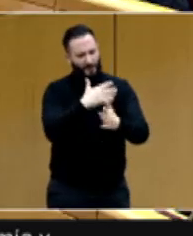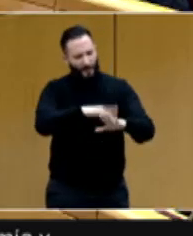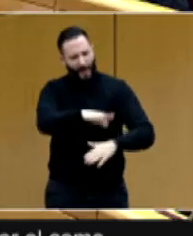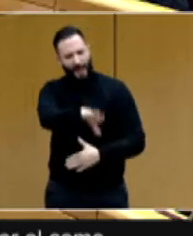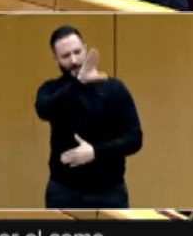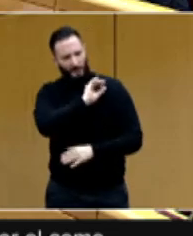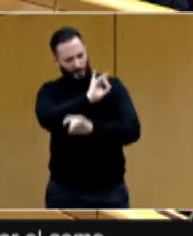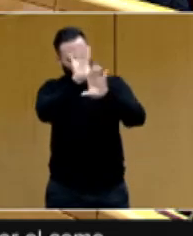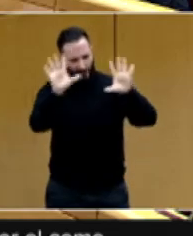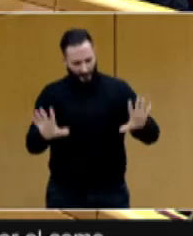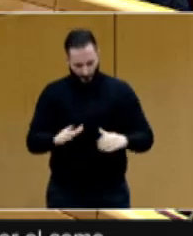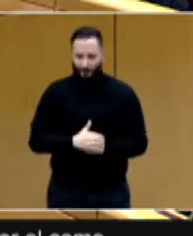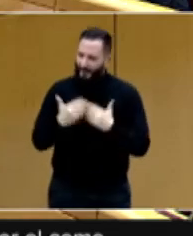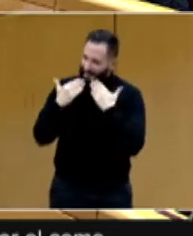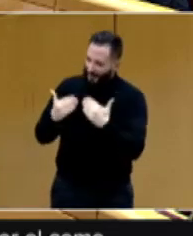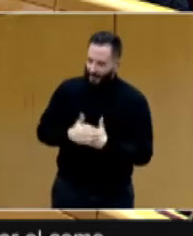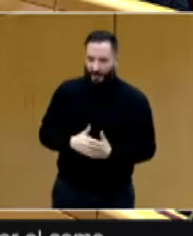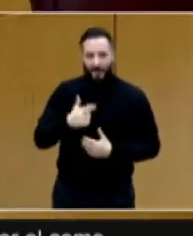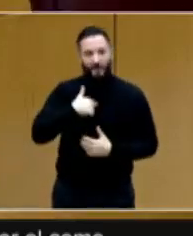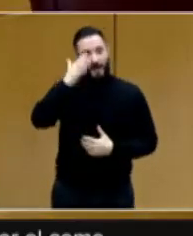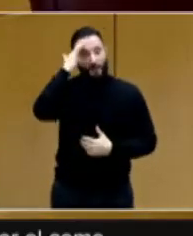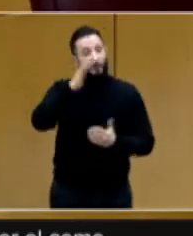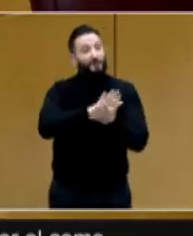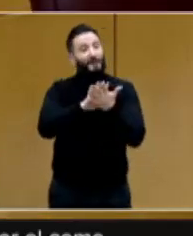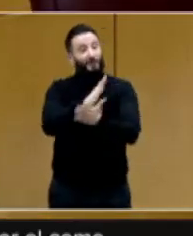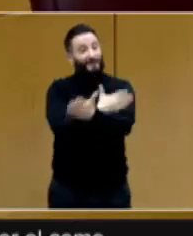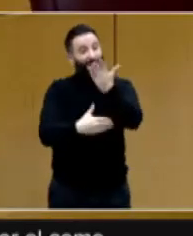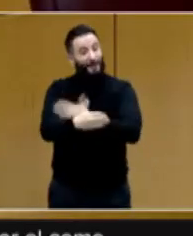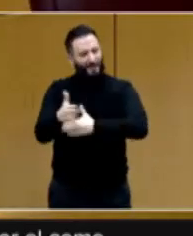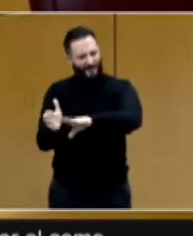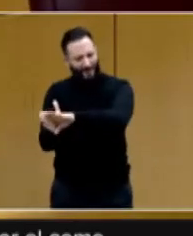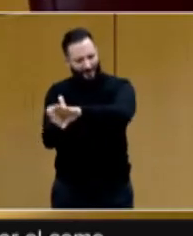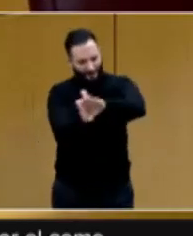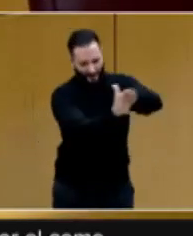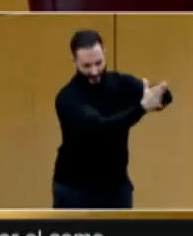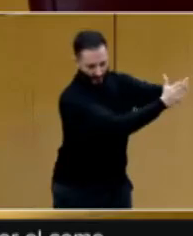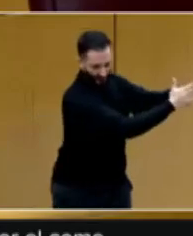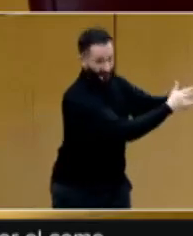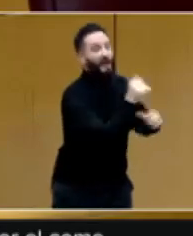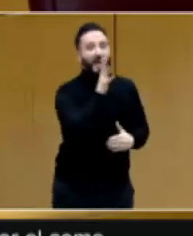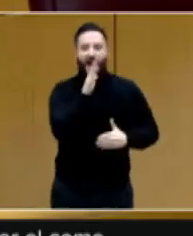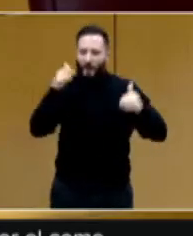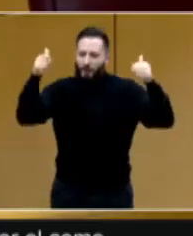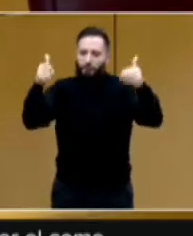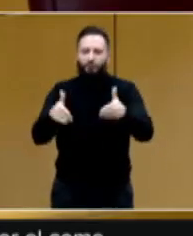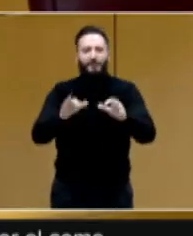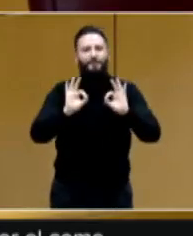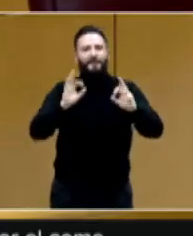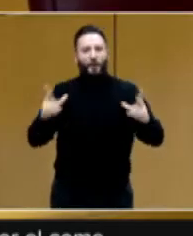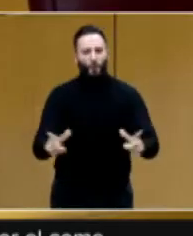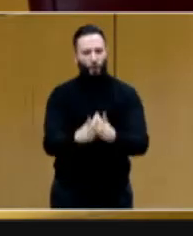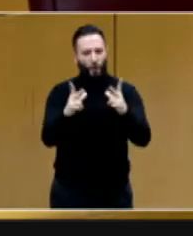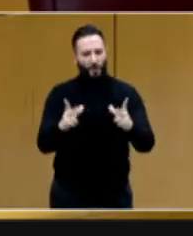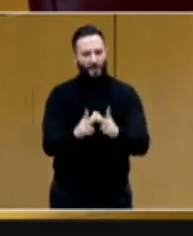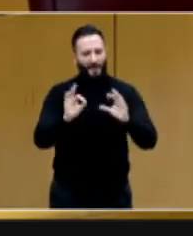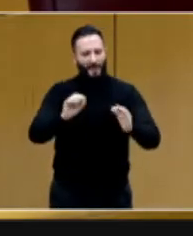vamos a extraernos de la discapacidad vale Y les voy a contar lo que nos está pasando ahora socialmente en las notarías